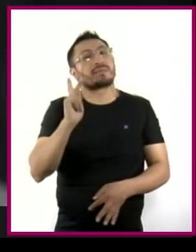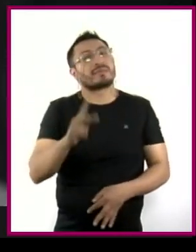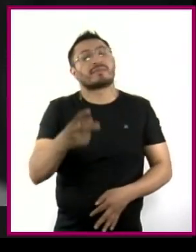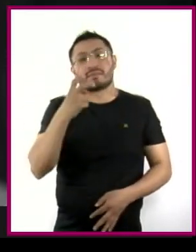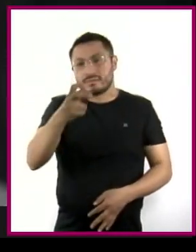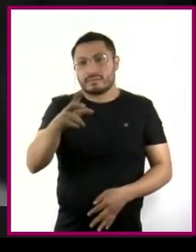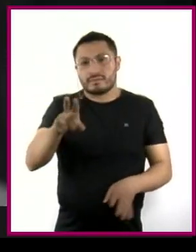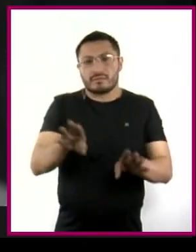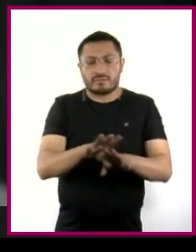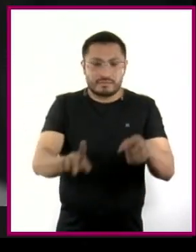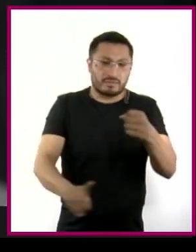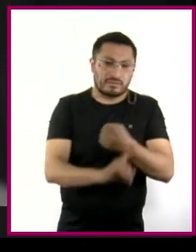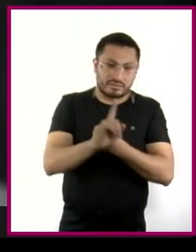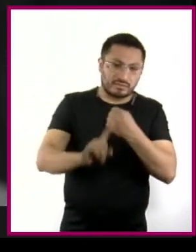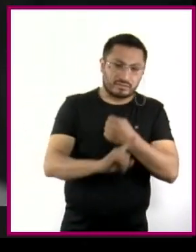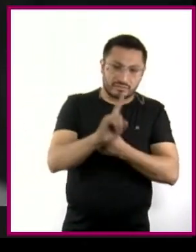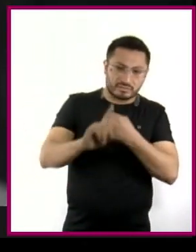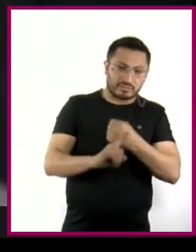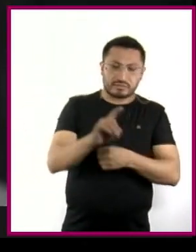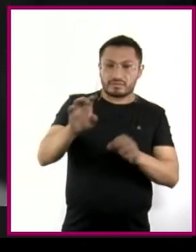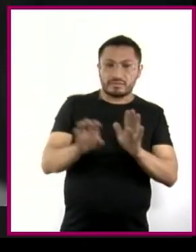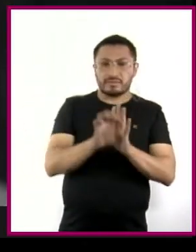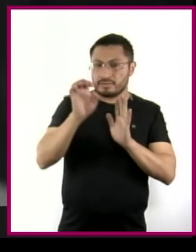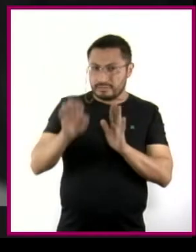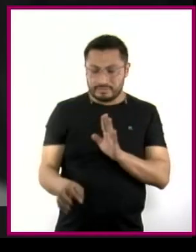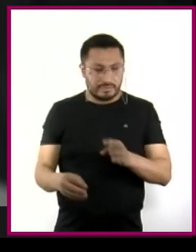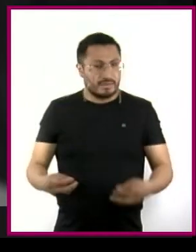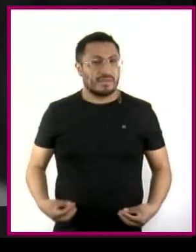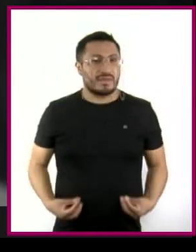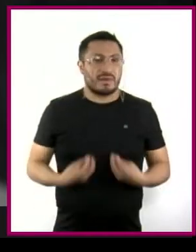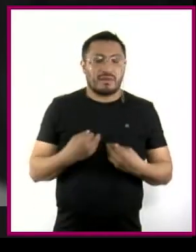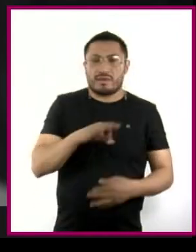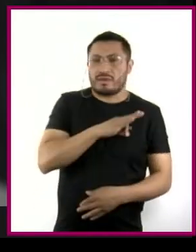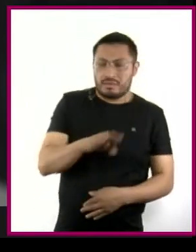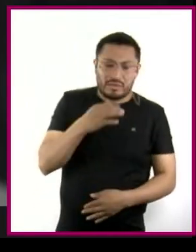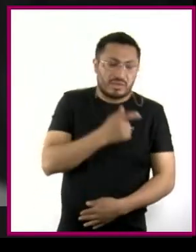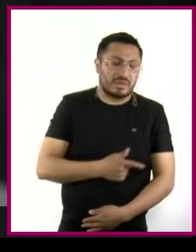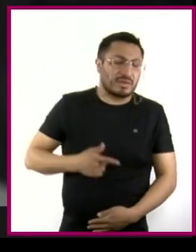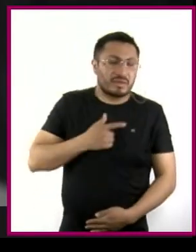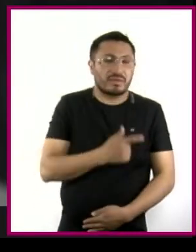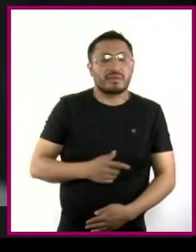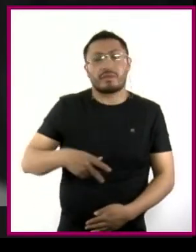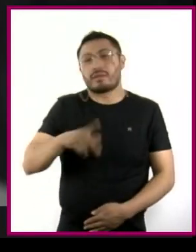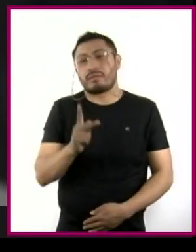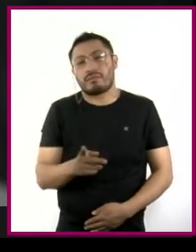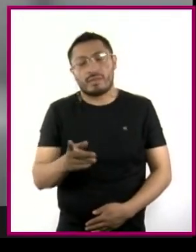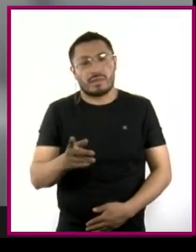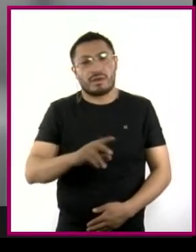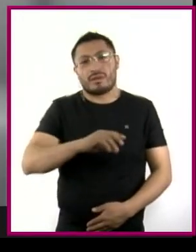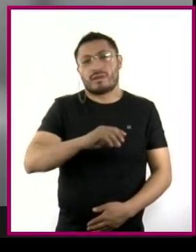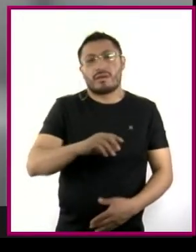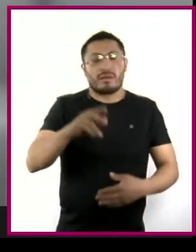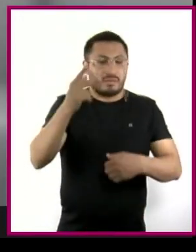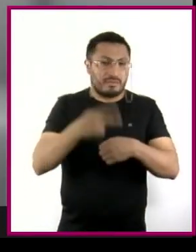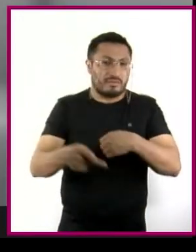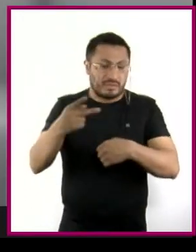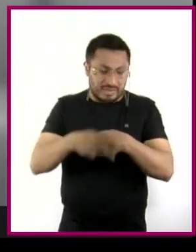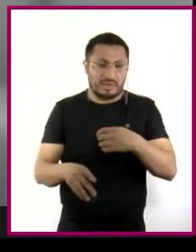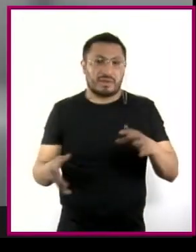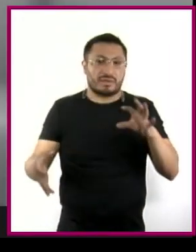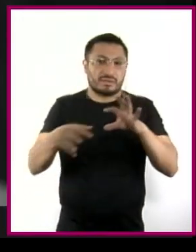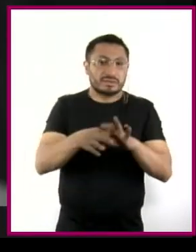tiene algunos problemas. Por ejemplo, una vida puede ser más agradable, pero a costa de otros. O de uno